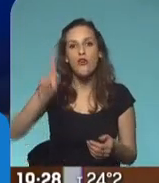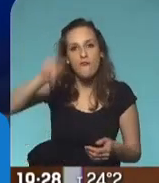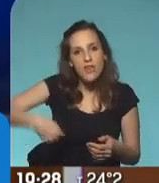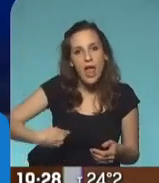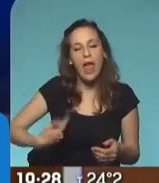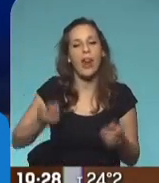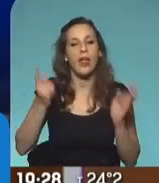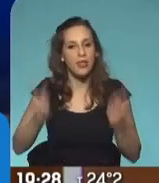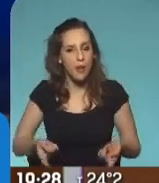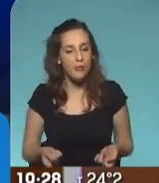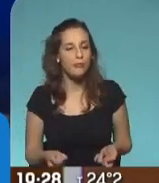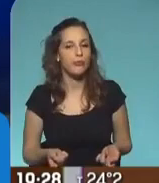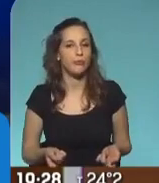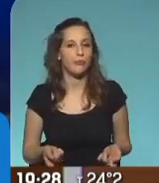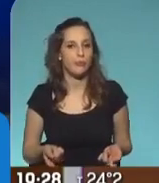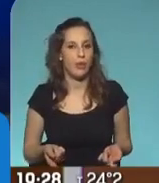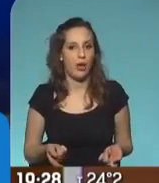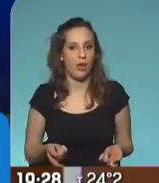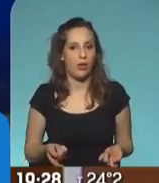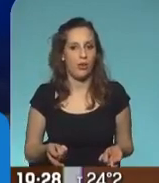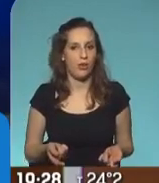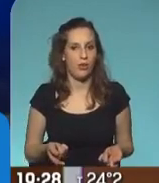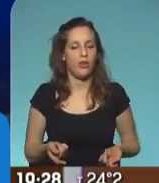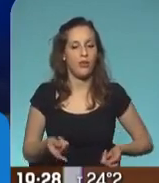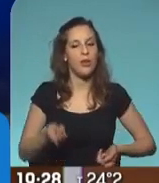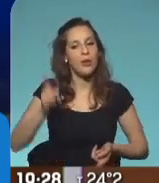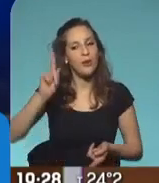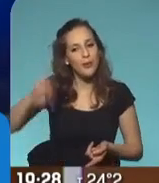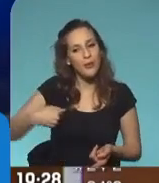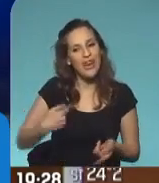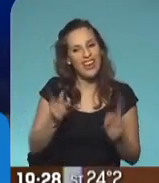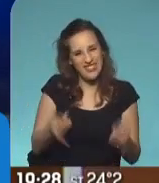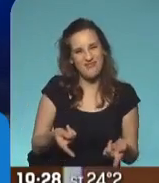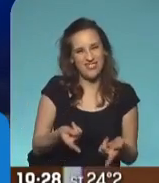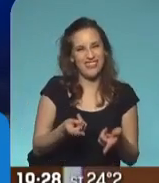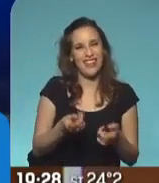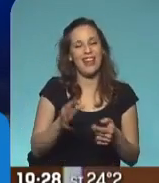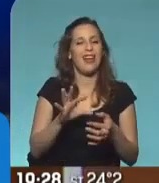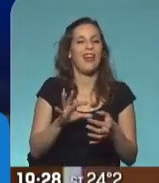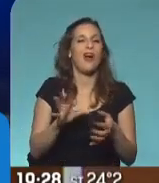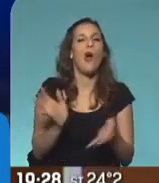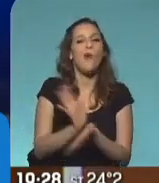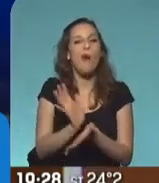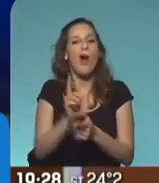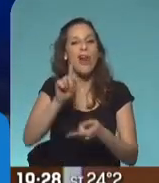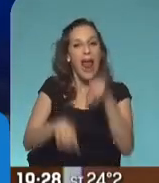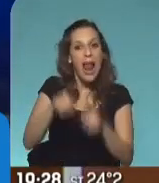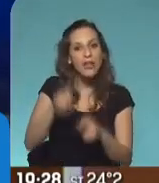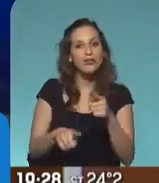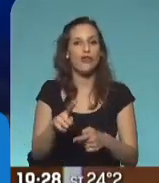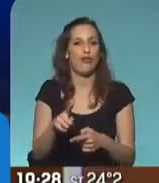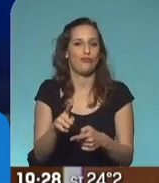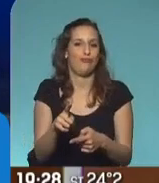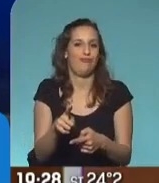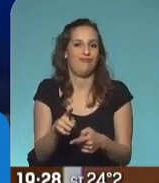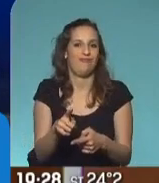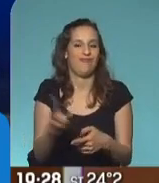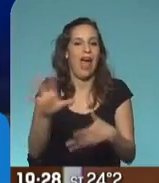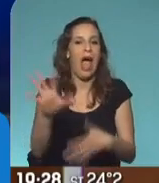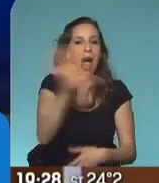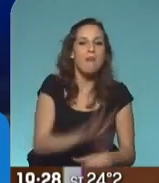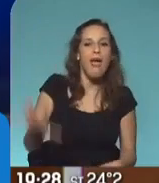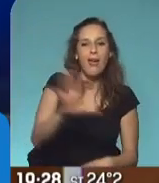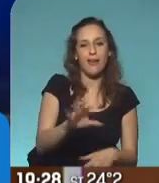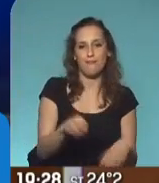también una posibilidad de que se reencaucen los vínculos entre Europa y América Latina de forma diferente y fundamentalmente los vínculos